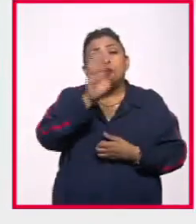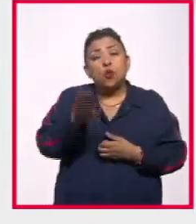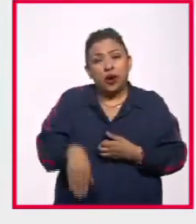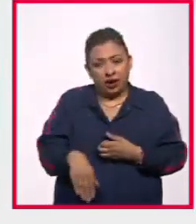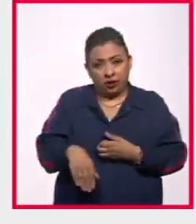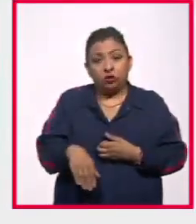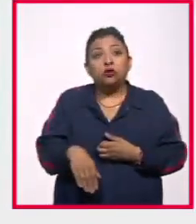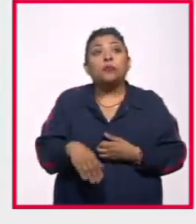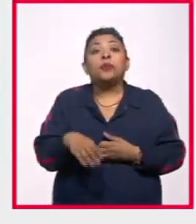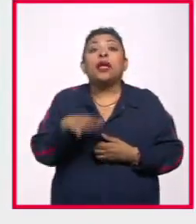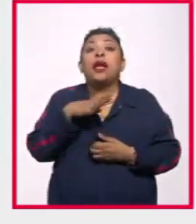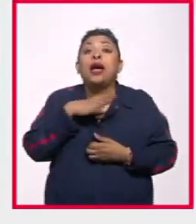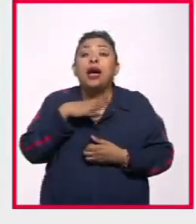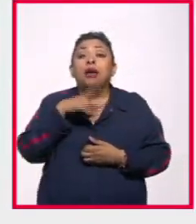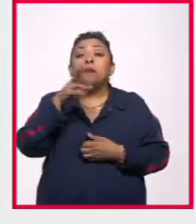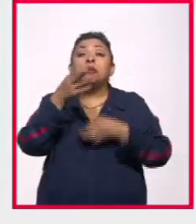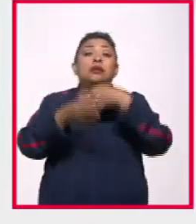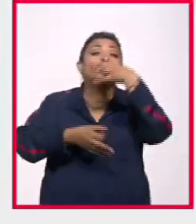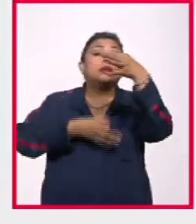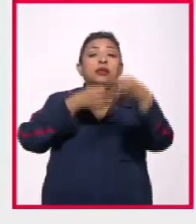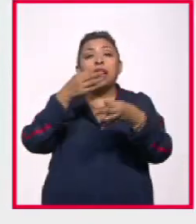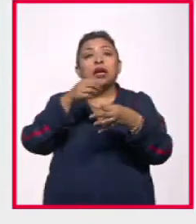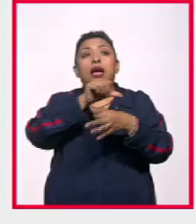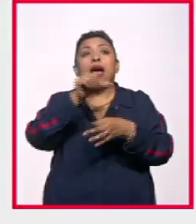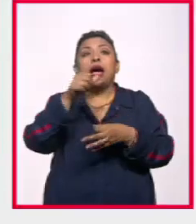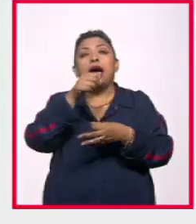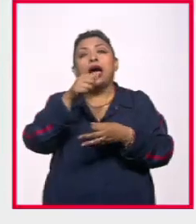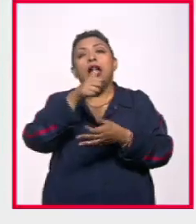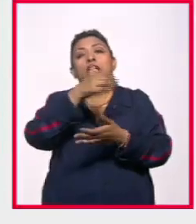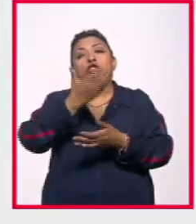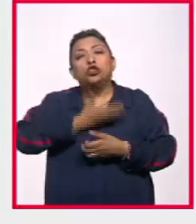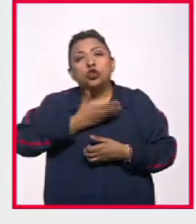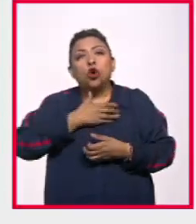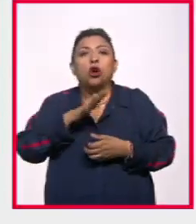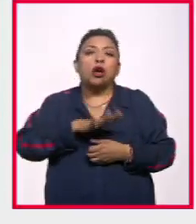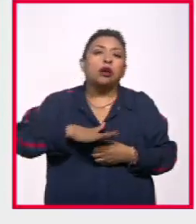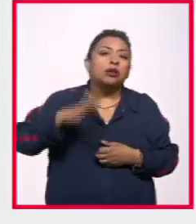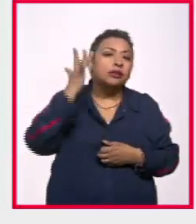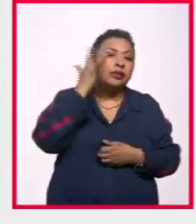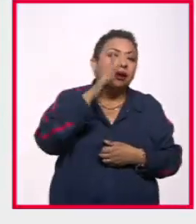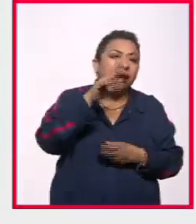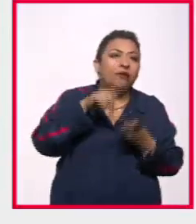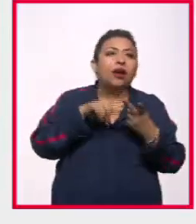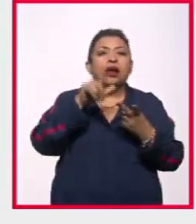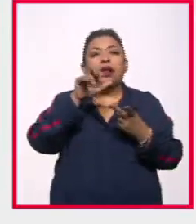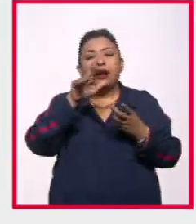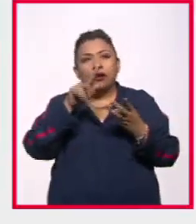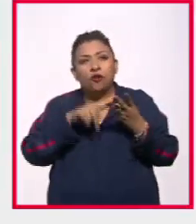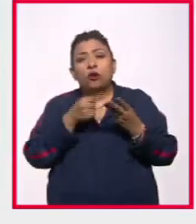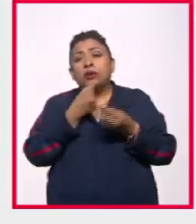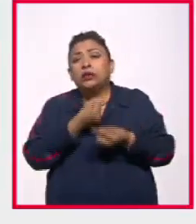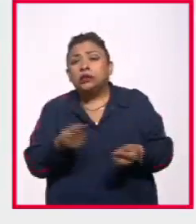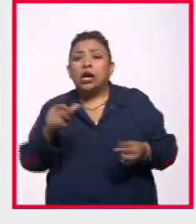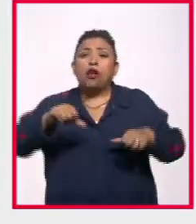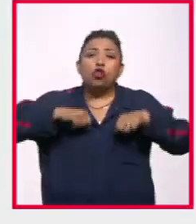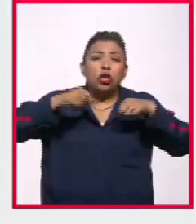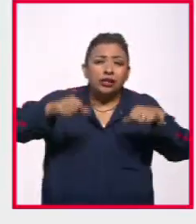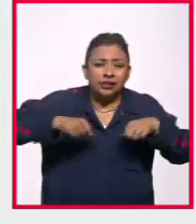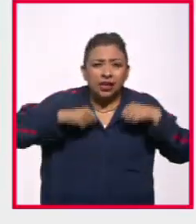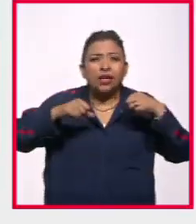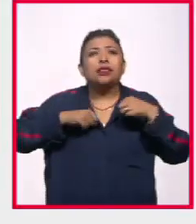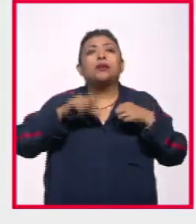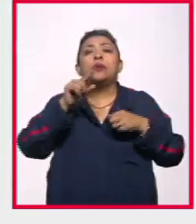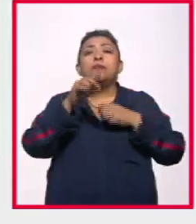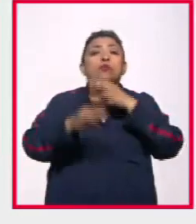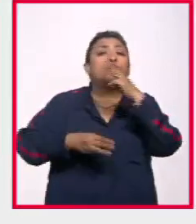interna. Estamos enviando mensajes al centro histórico, a la colonia San Rafael, la Reforma, a la infancia y a la adolescencia, a